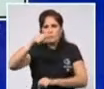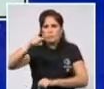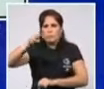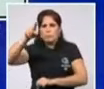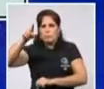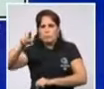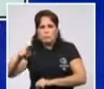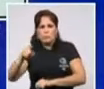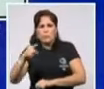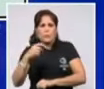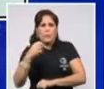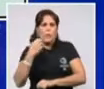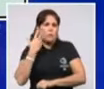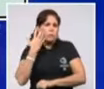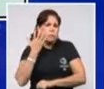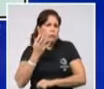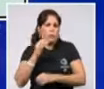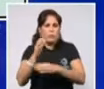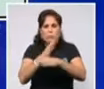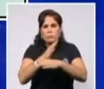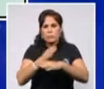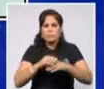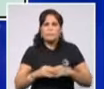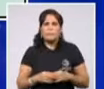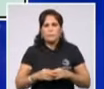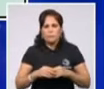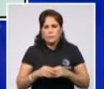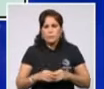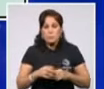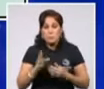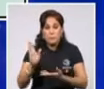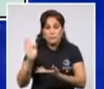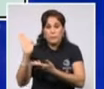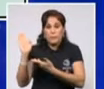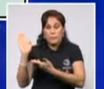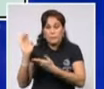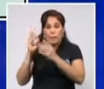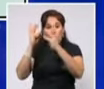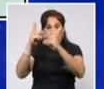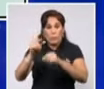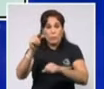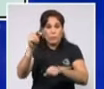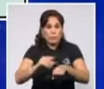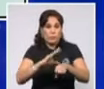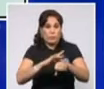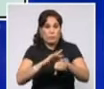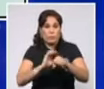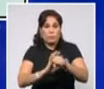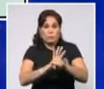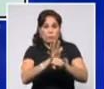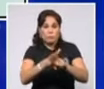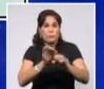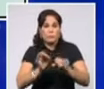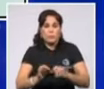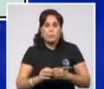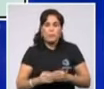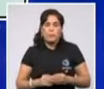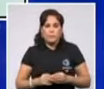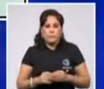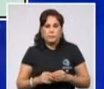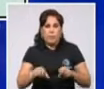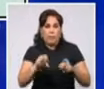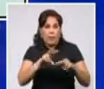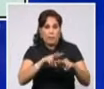Bueno, ahí tiene el comportamiento del número de casos confirmados en La